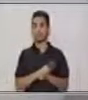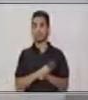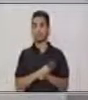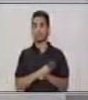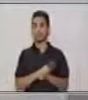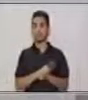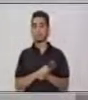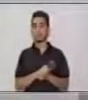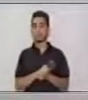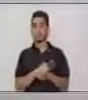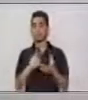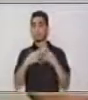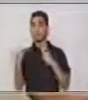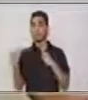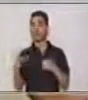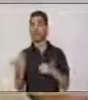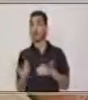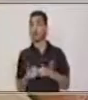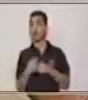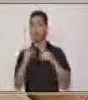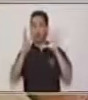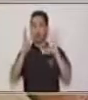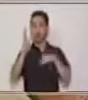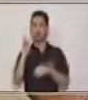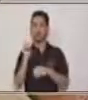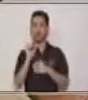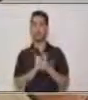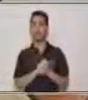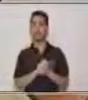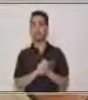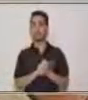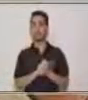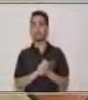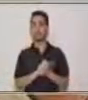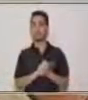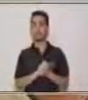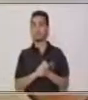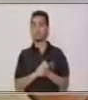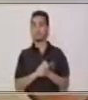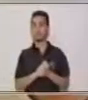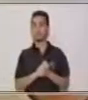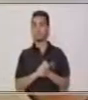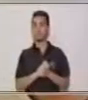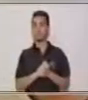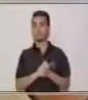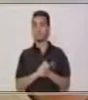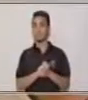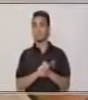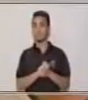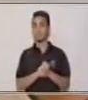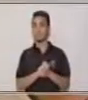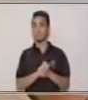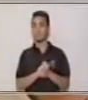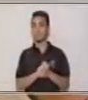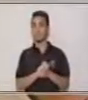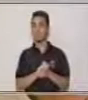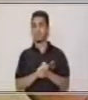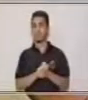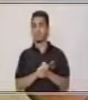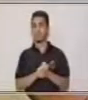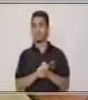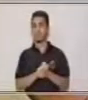es igual a 80. Entonces, yo puedo decir